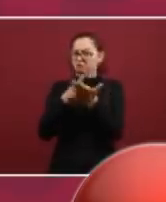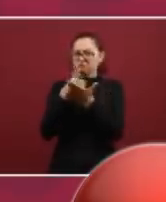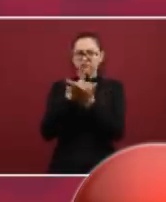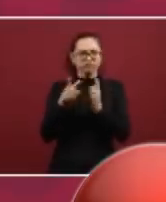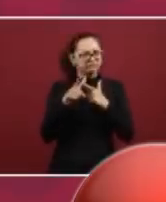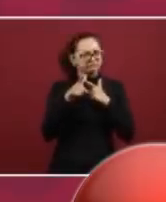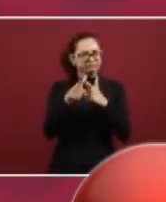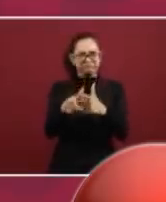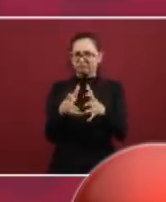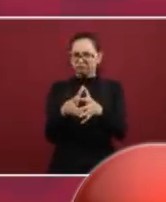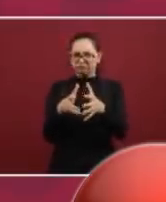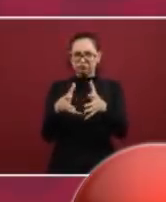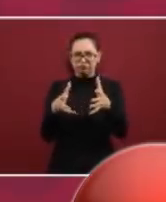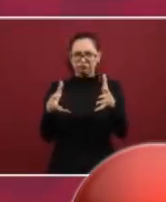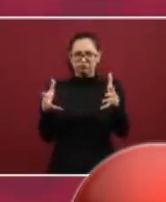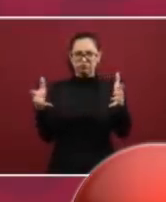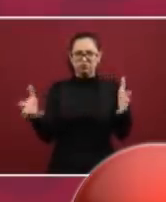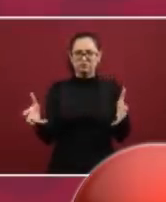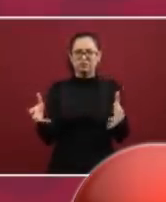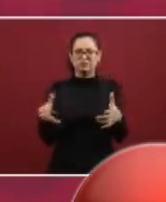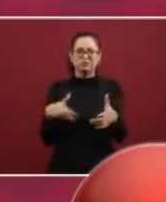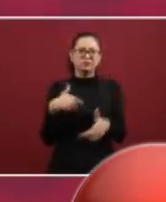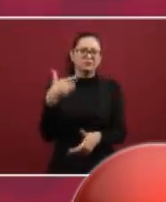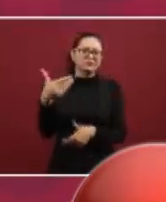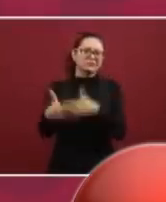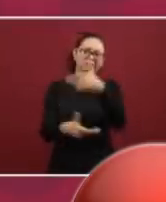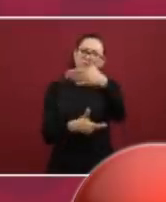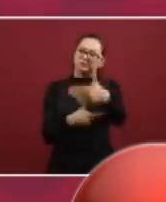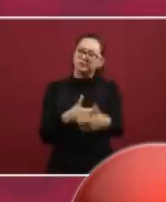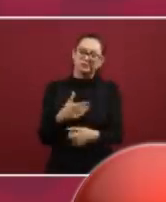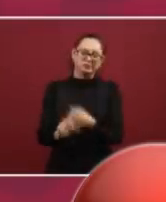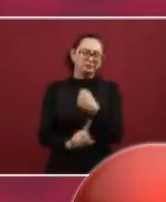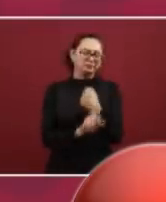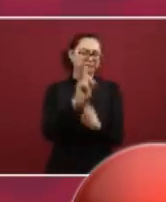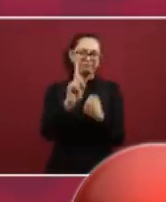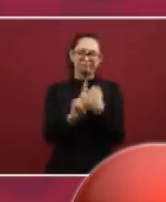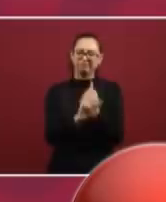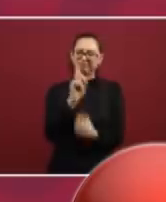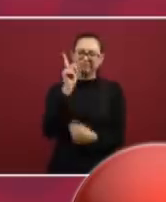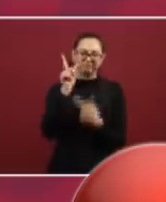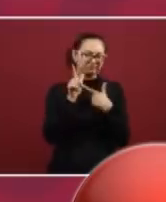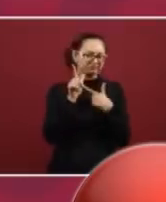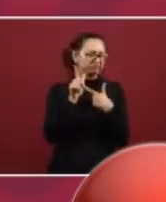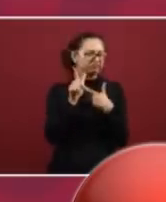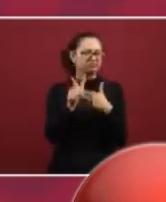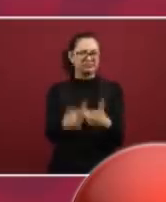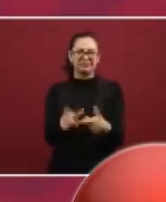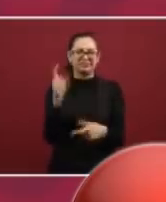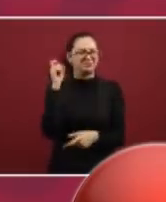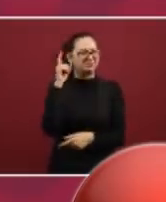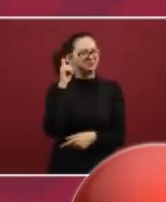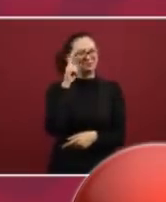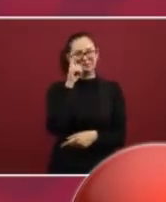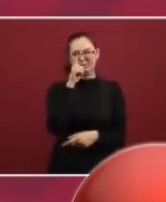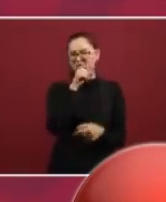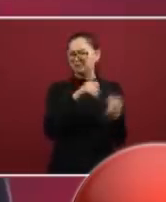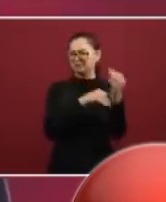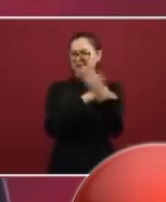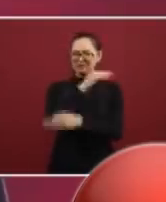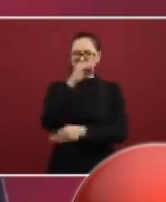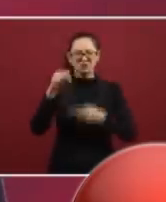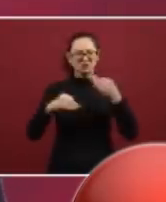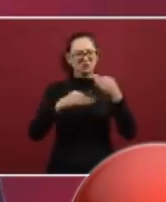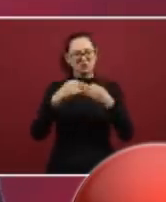vamos a tener más dificultad en todo, vamos a tener